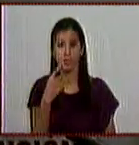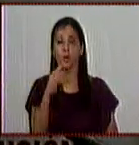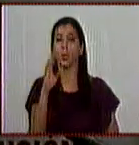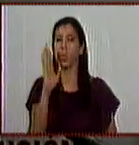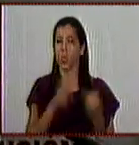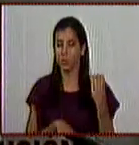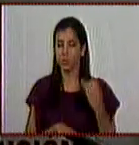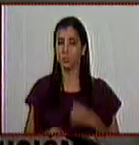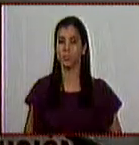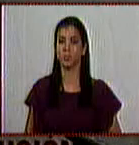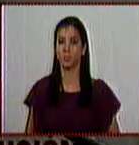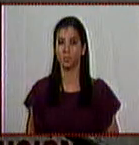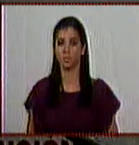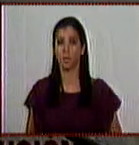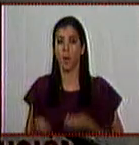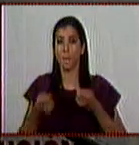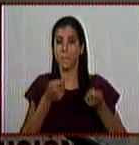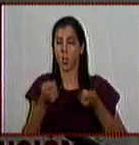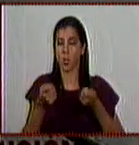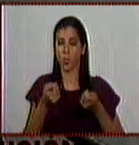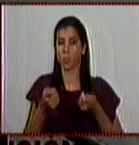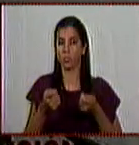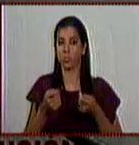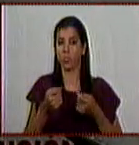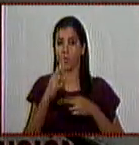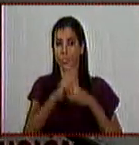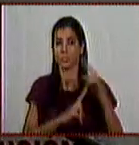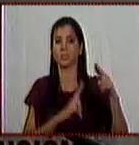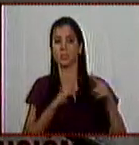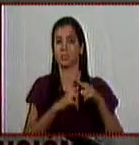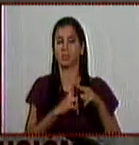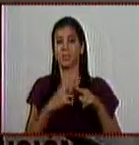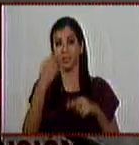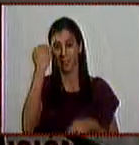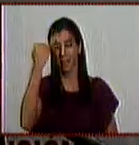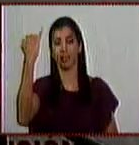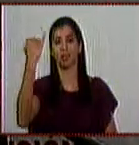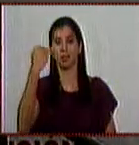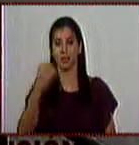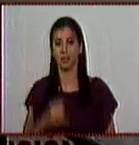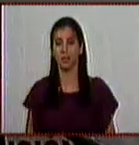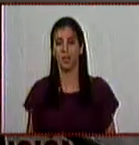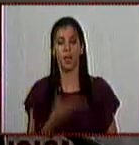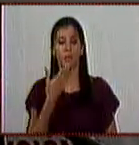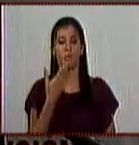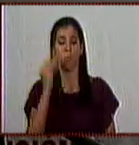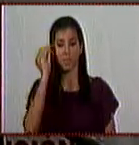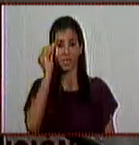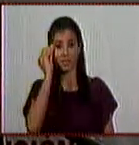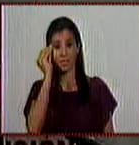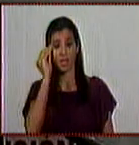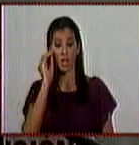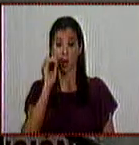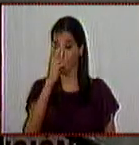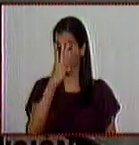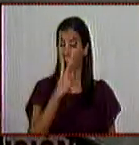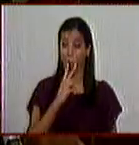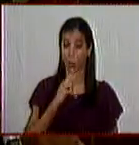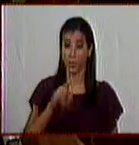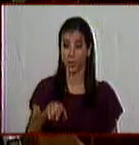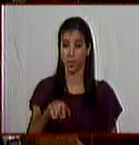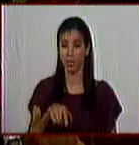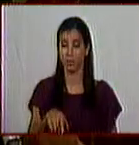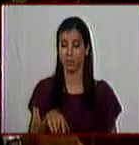finalmente el monopolio de la universalidad de esa idea de hacer creer desde los más pobres